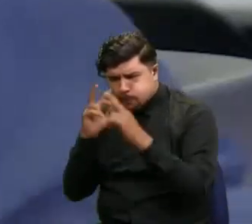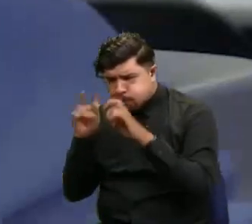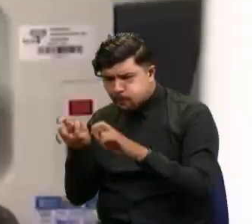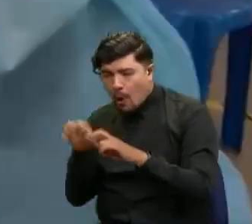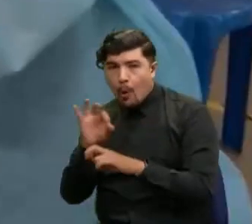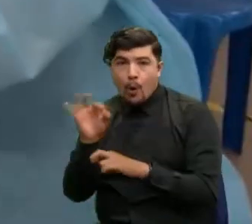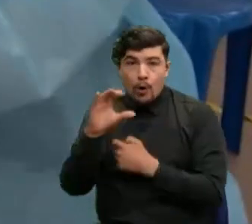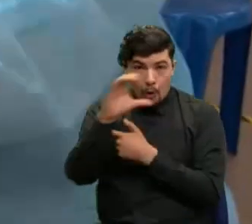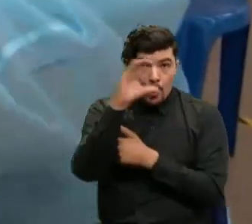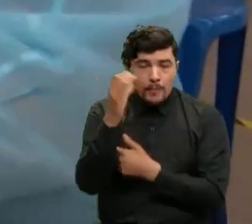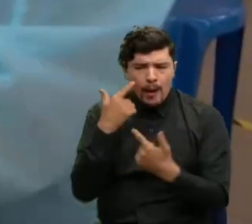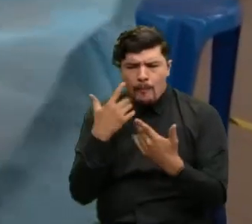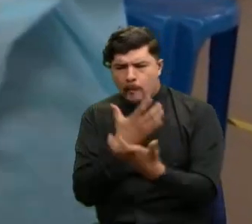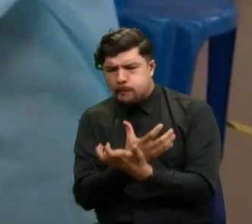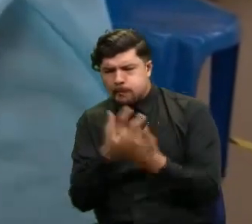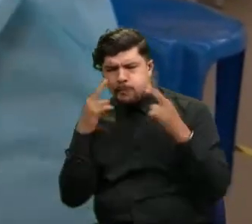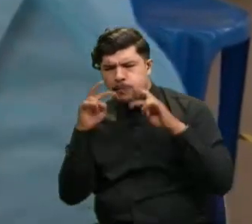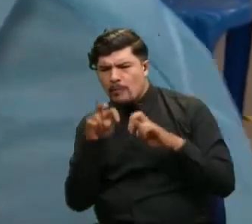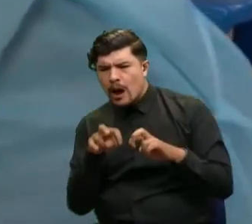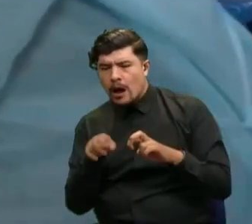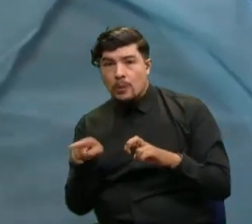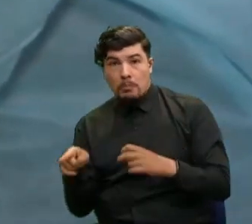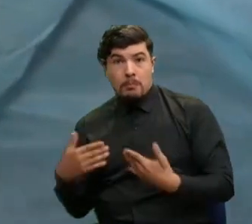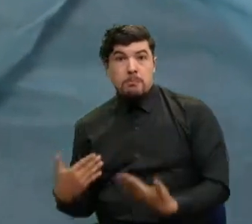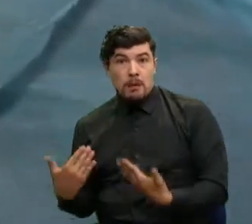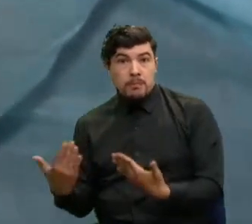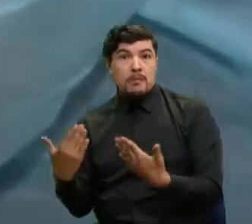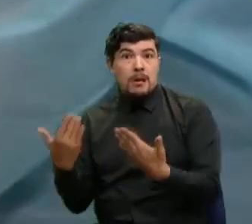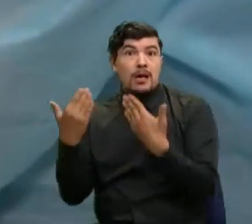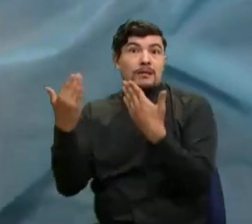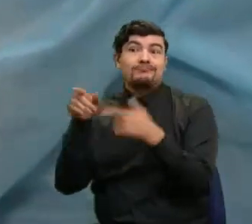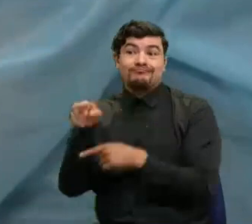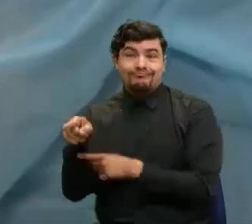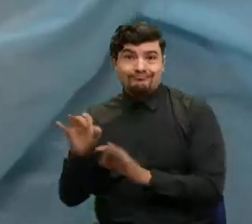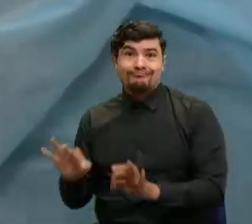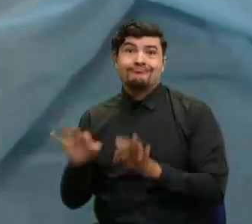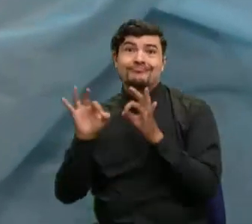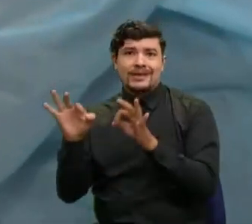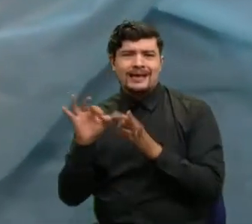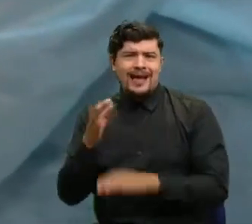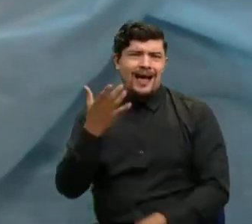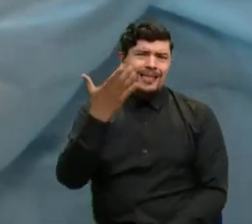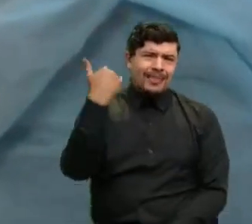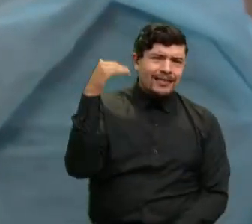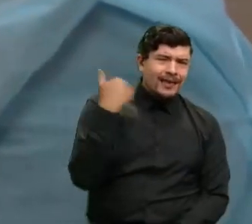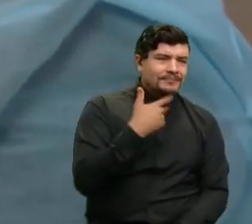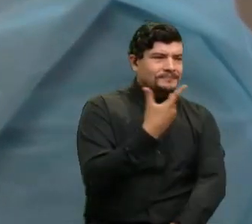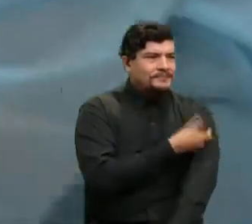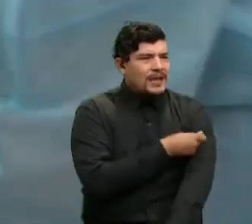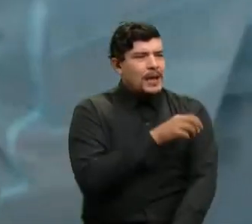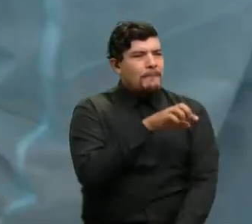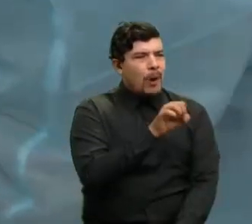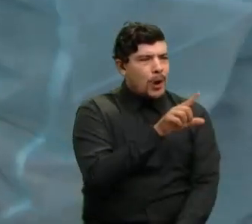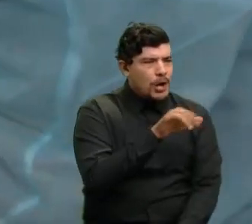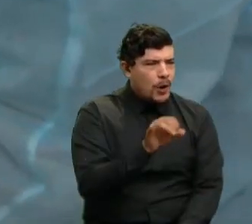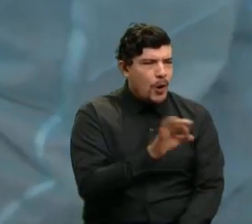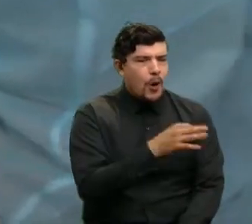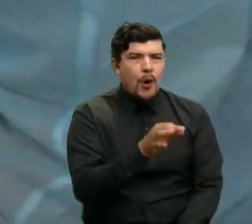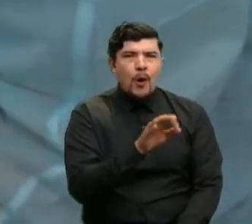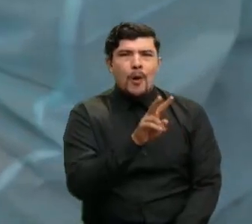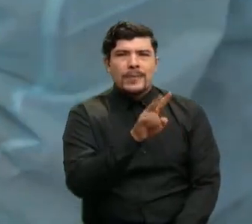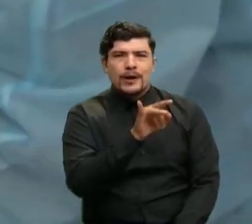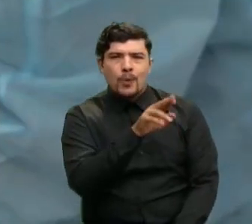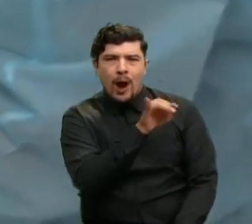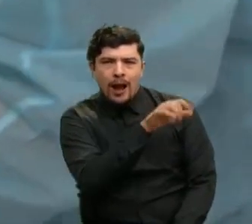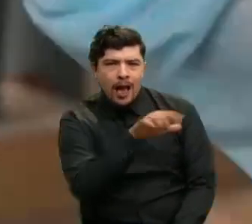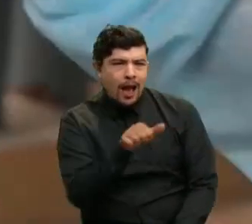más eficacia inclusive que las mismas vacunas contra el polio, la varicela, el sarampión o la misma gripe. Entonces,